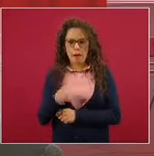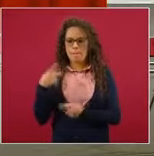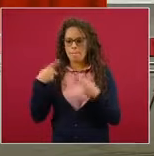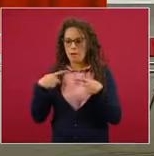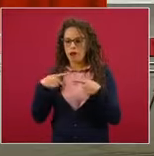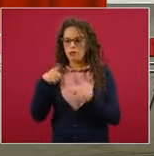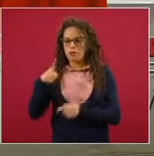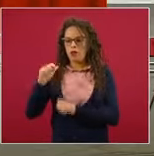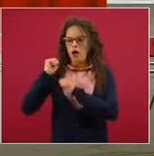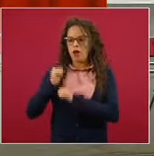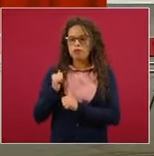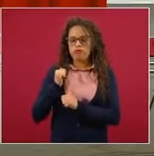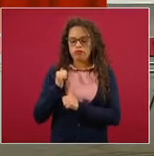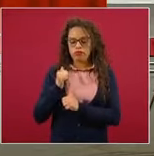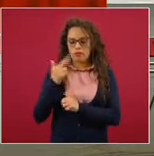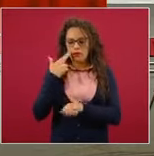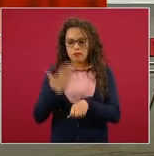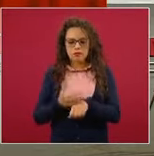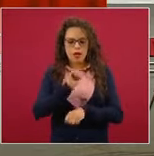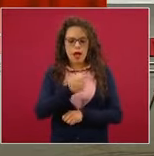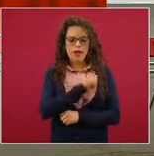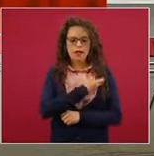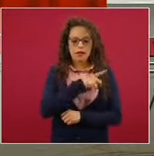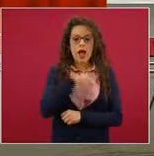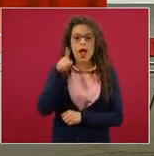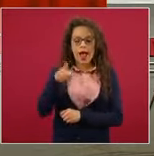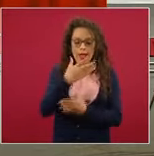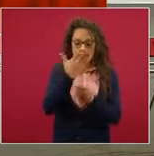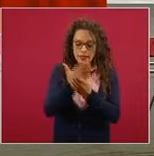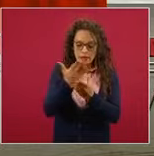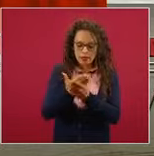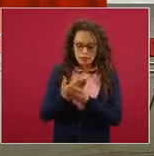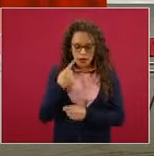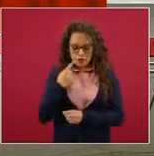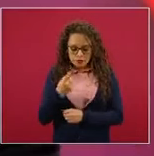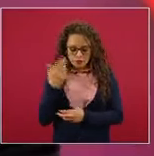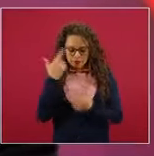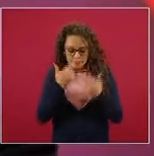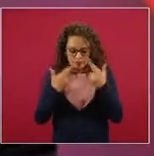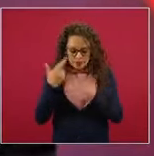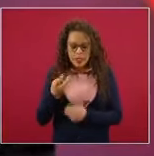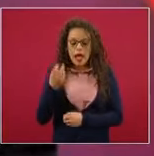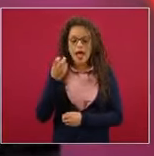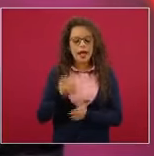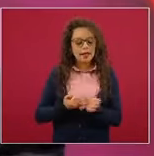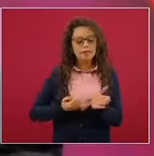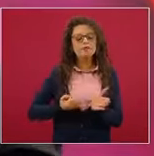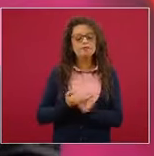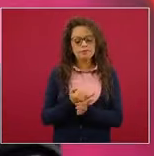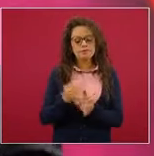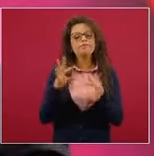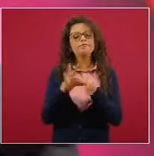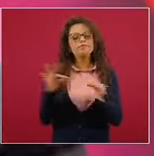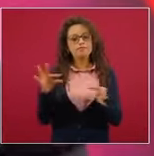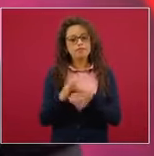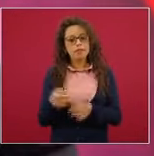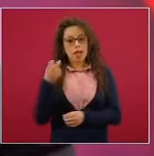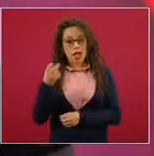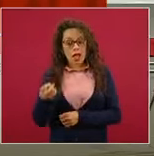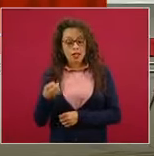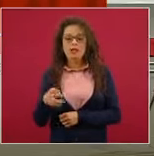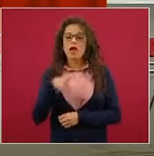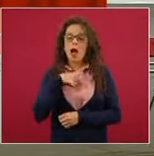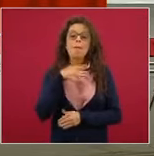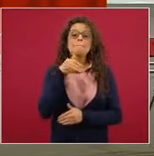los expedientes, se analizan los casos y se dictamina. Este no es un proceso inmediato, este es un proceso que va teniendo